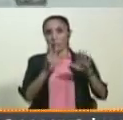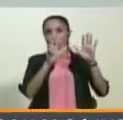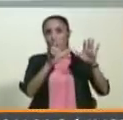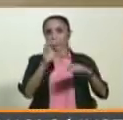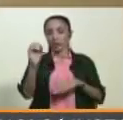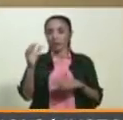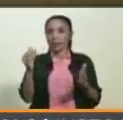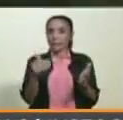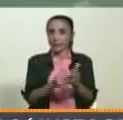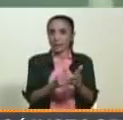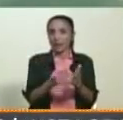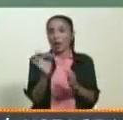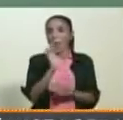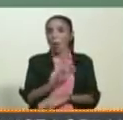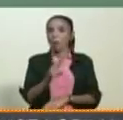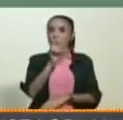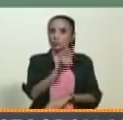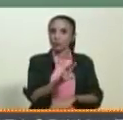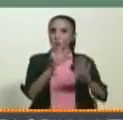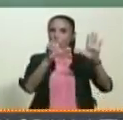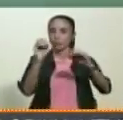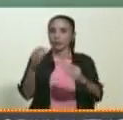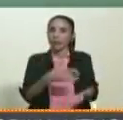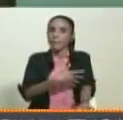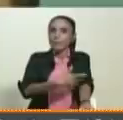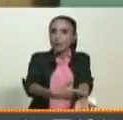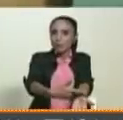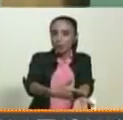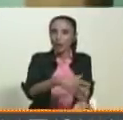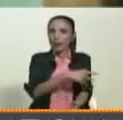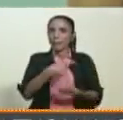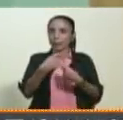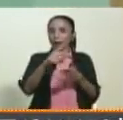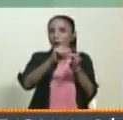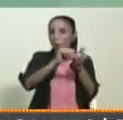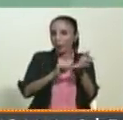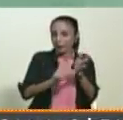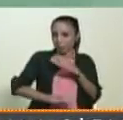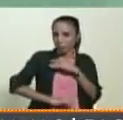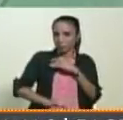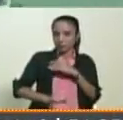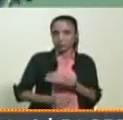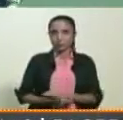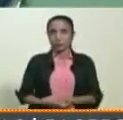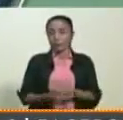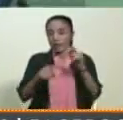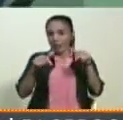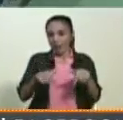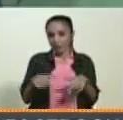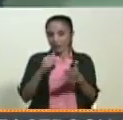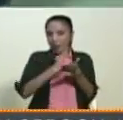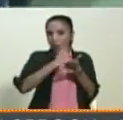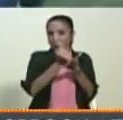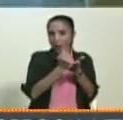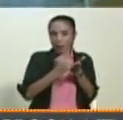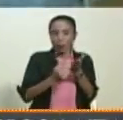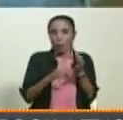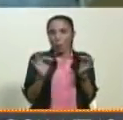280 millones de bolívares, una cesárea, dice la doctora. Aquí podemos hacer 1.300 nacimientos. No, cesárea. Ponte